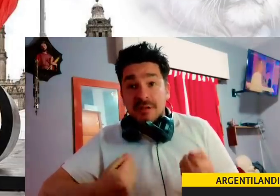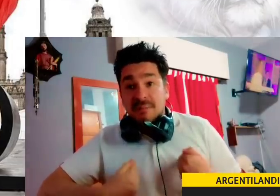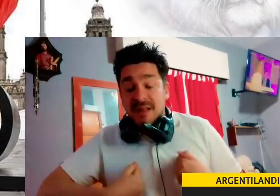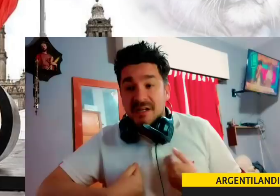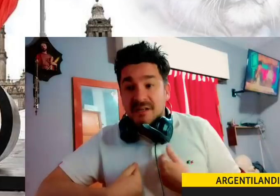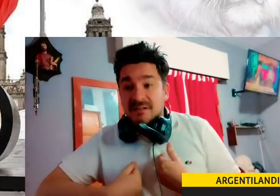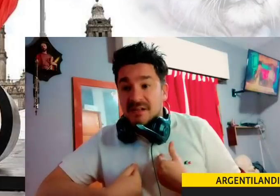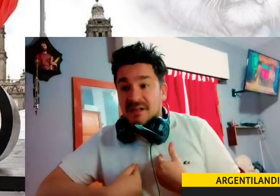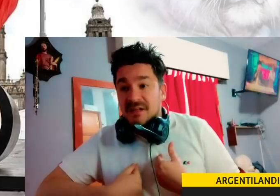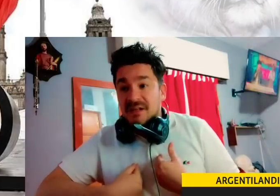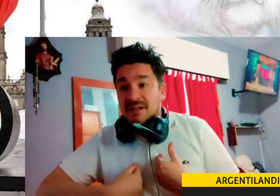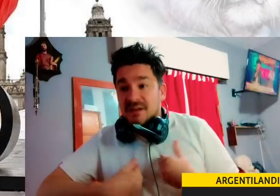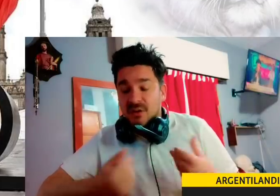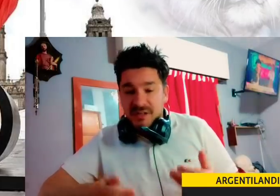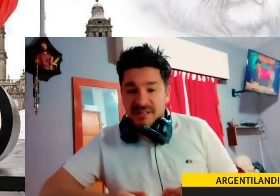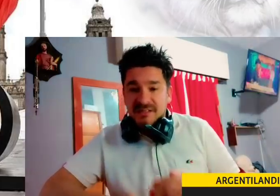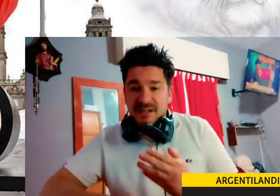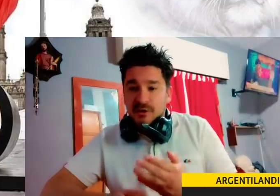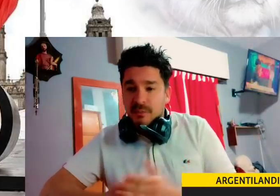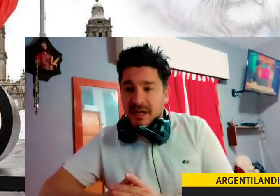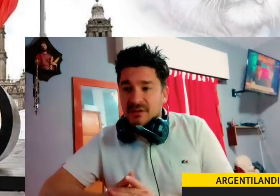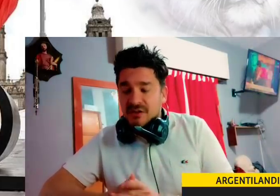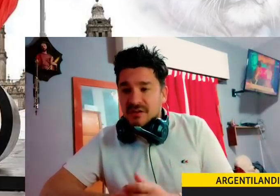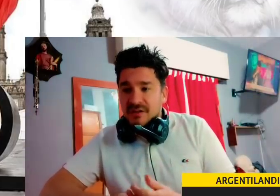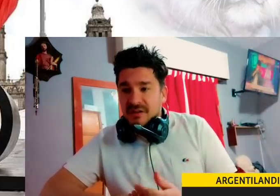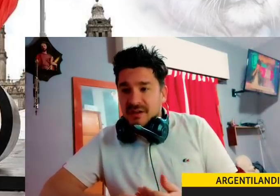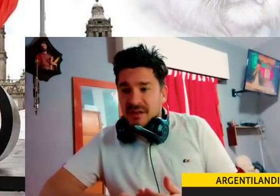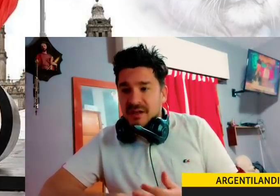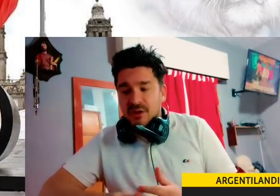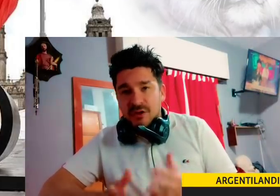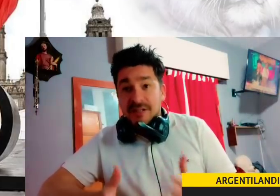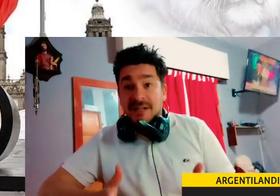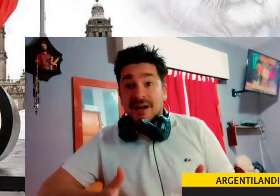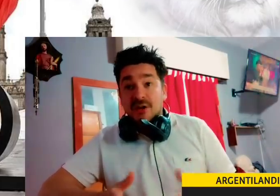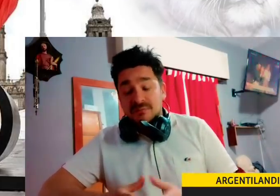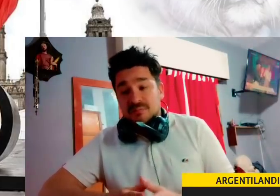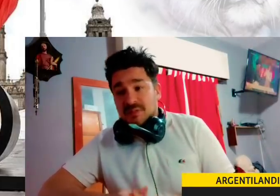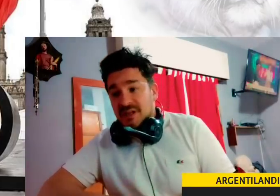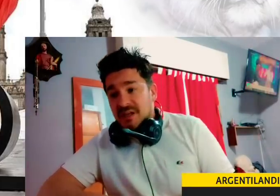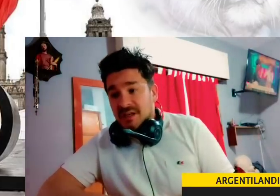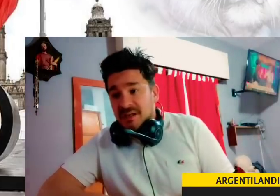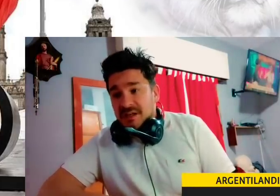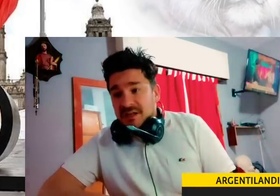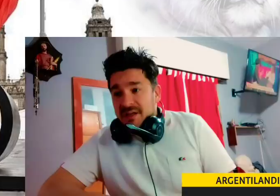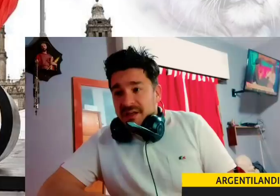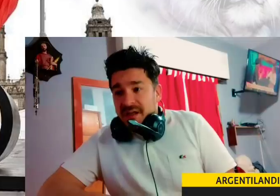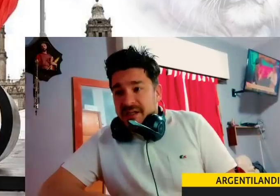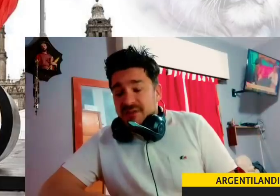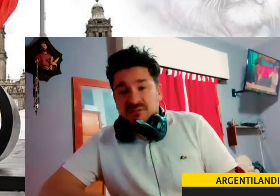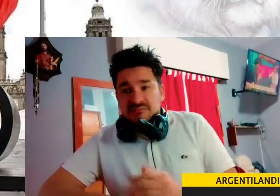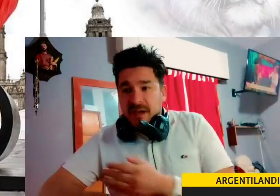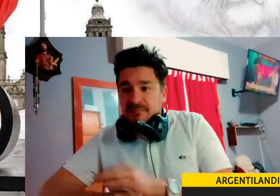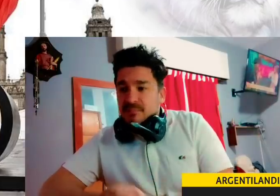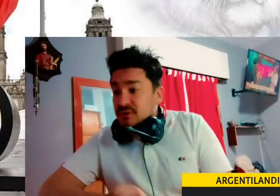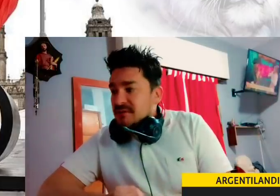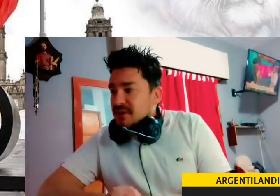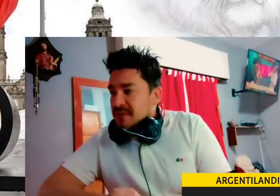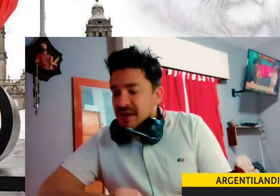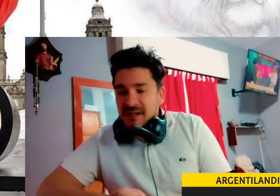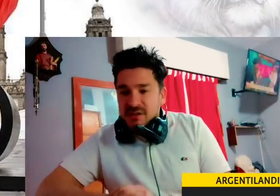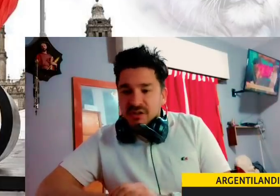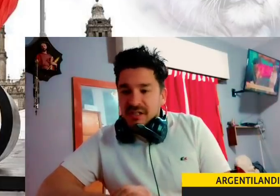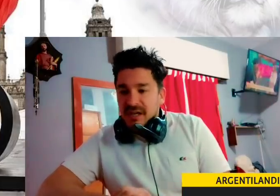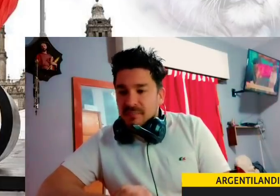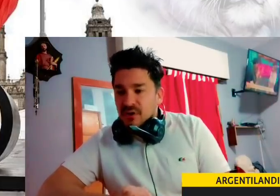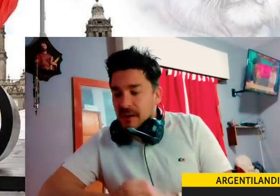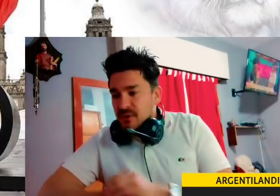Mi viejo, mi padre, hoy en día se está recuperando. Quedó delicado. Y es una puta